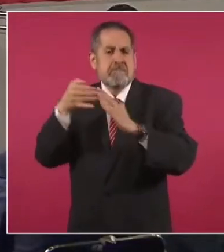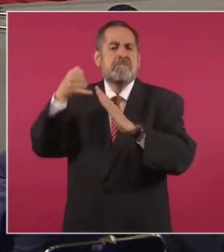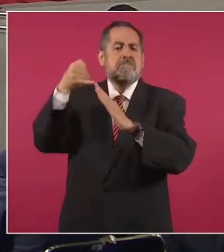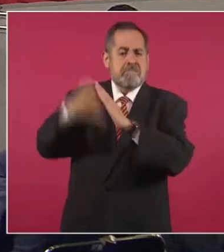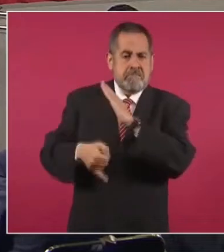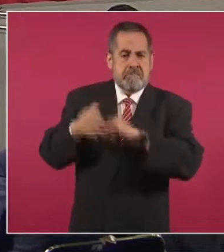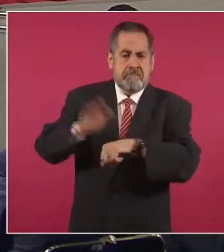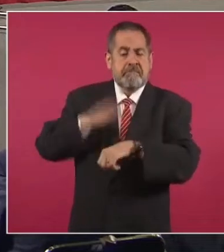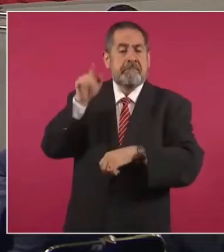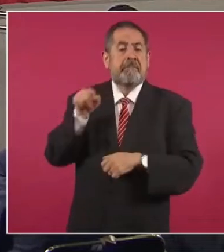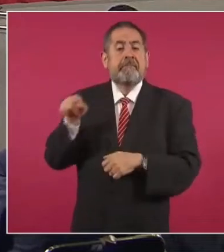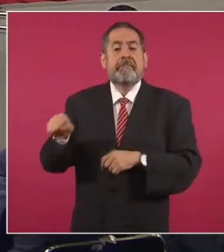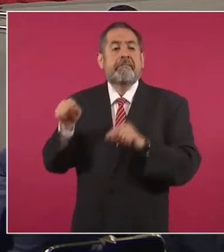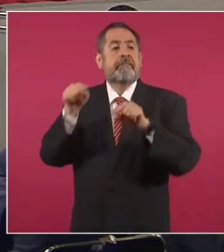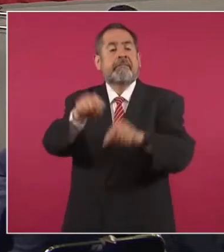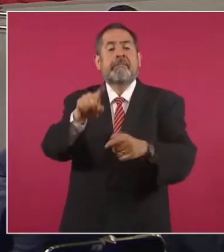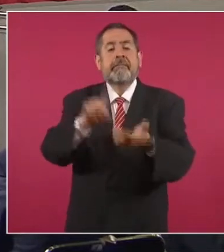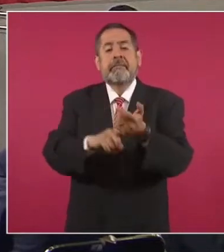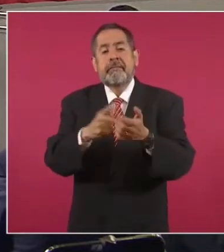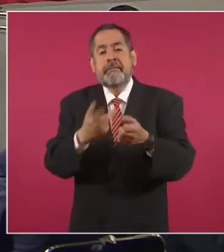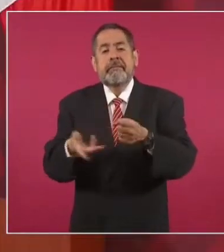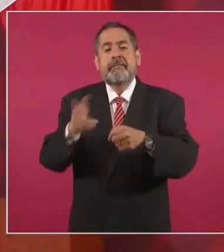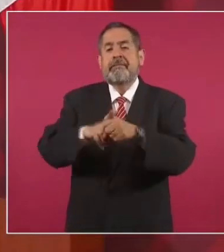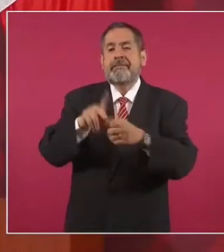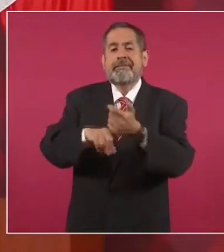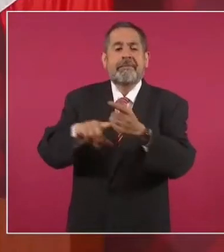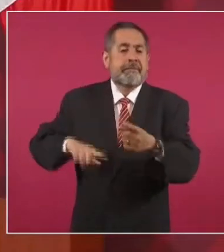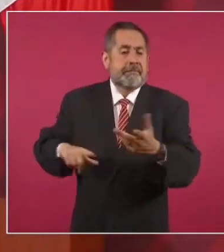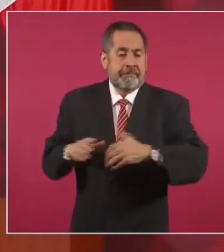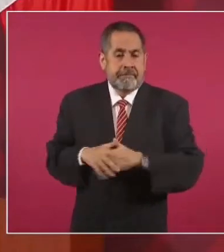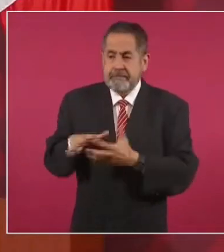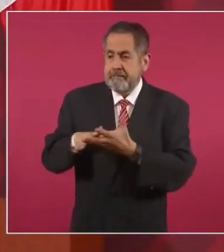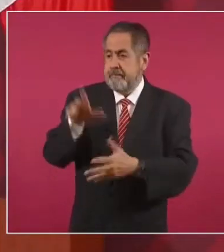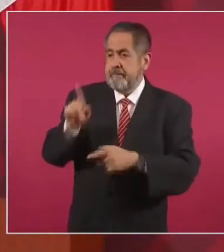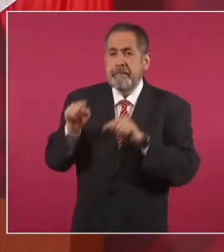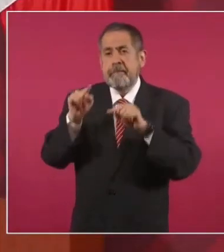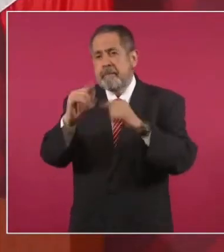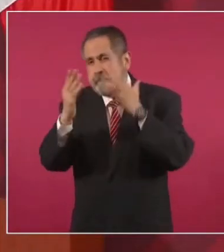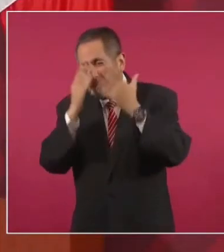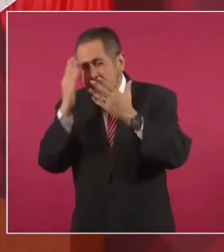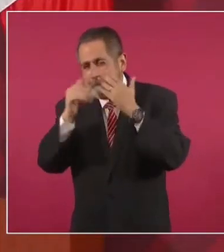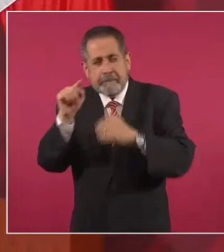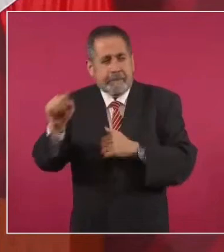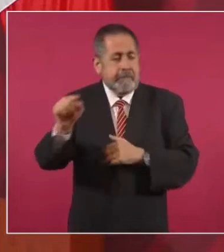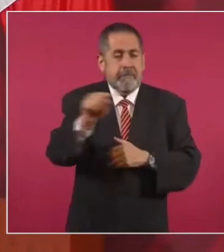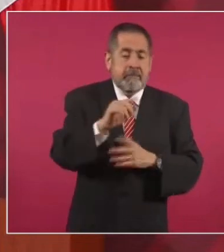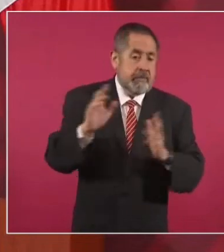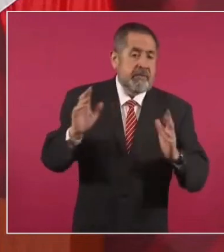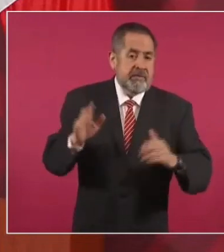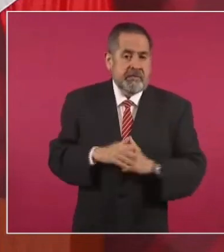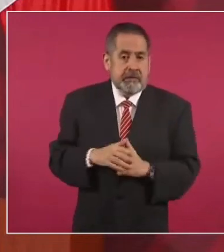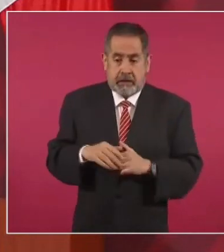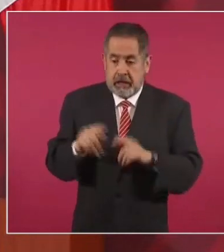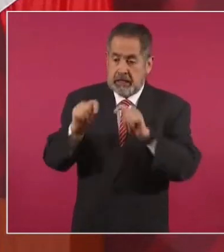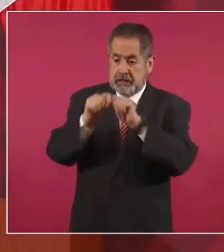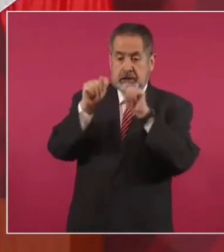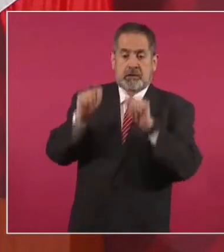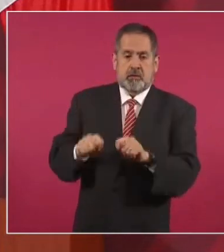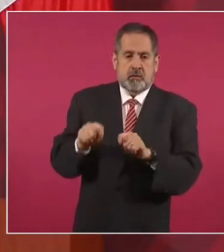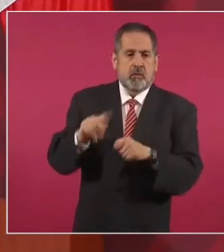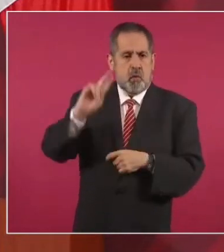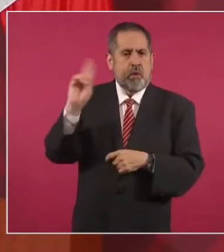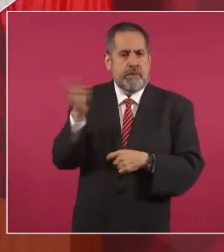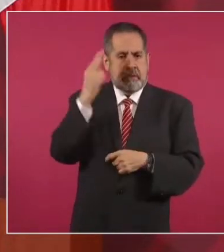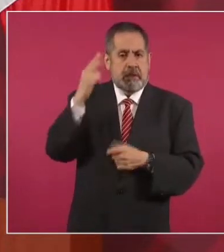además en las instituciones públicas, la gran mayoría de ellos. Su título es de alguna